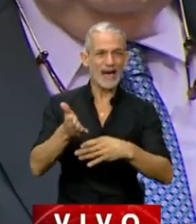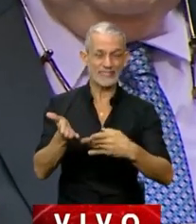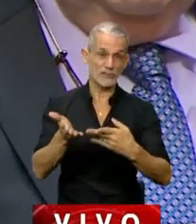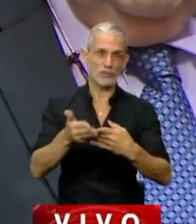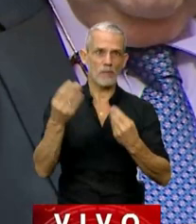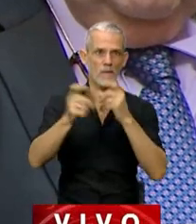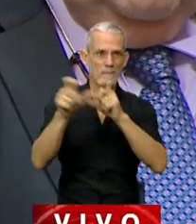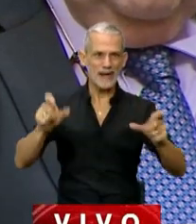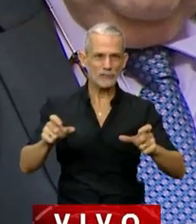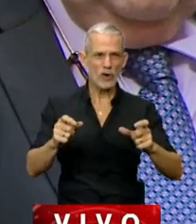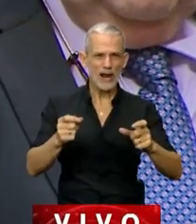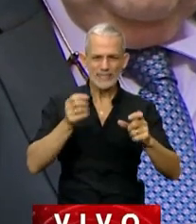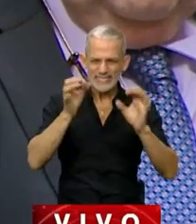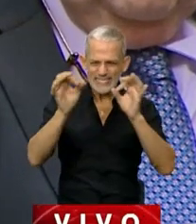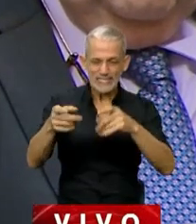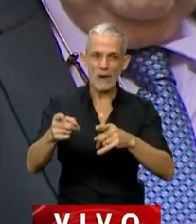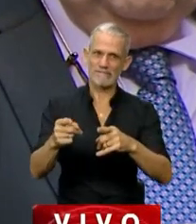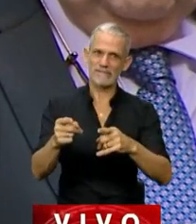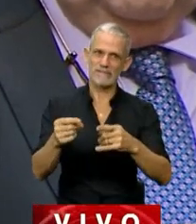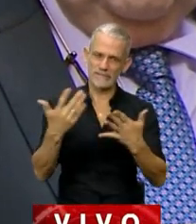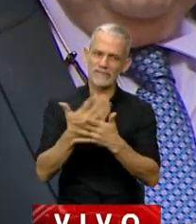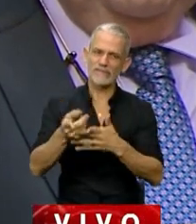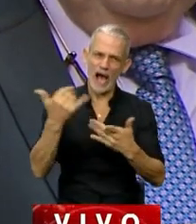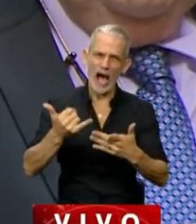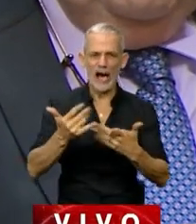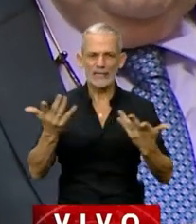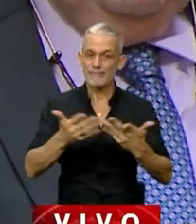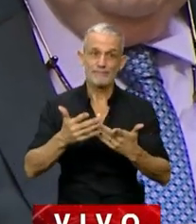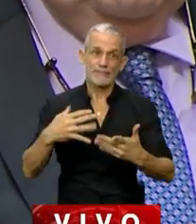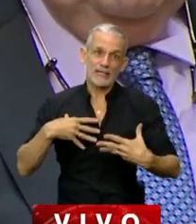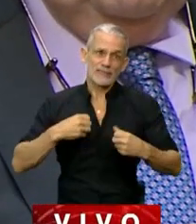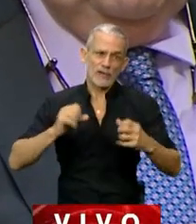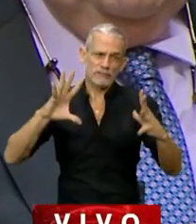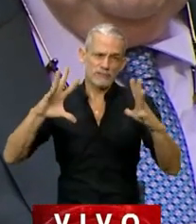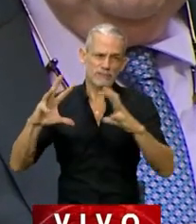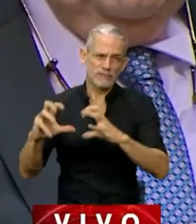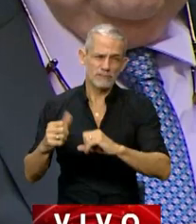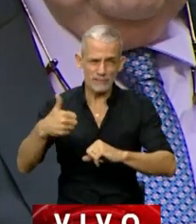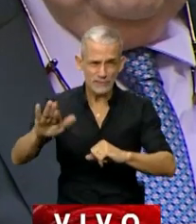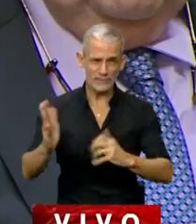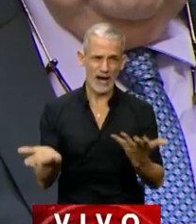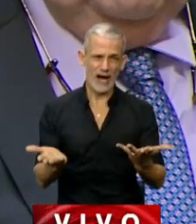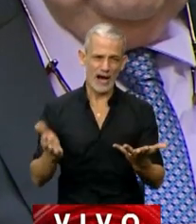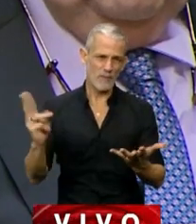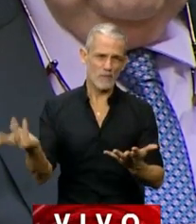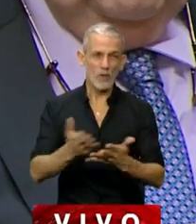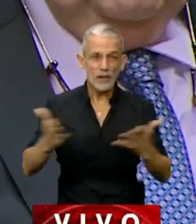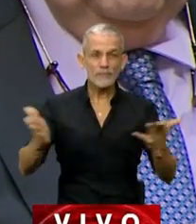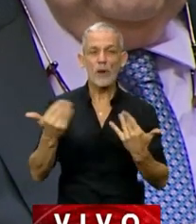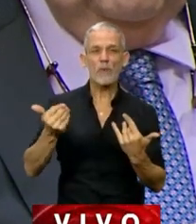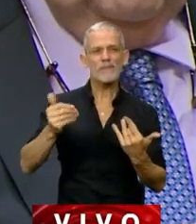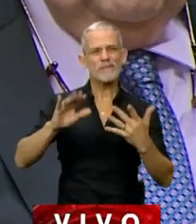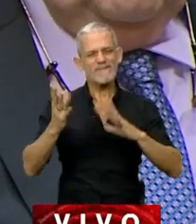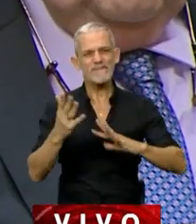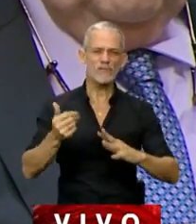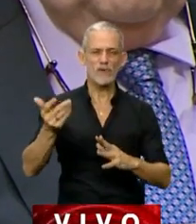muchas personas que están pasándola mal, que tienen cuadros de salud complejos, que seguramente pueden elegir otra